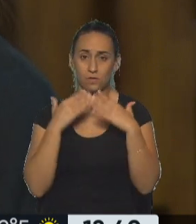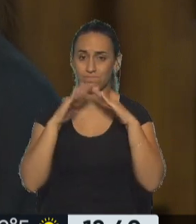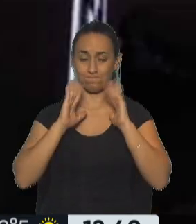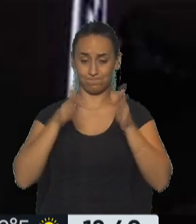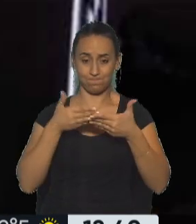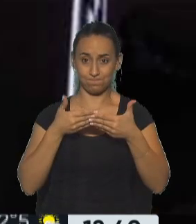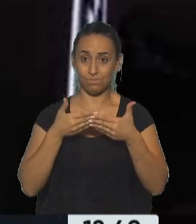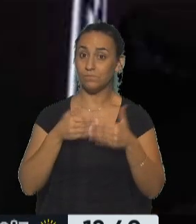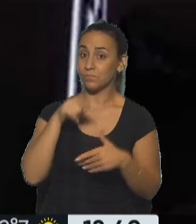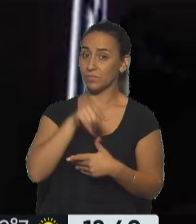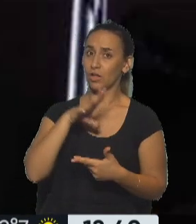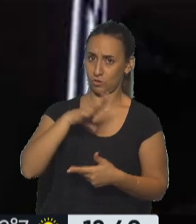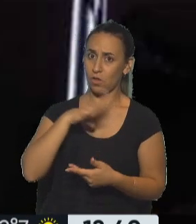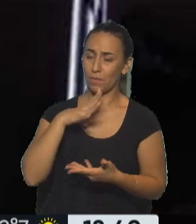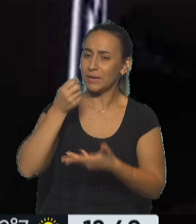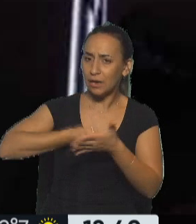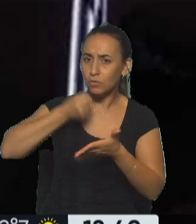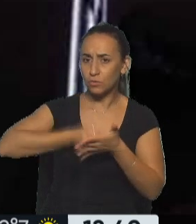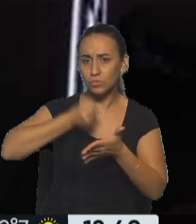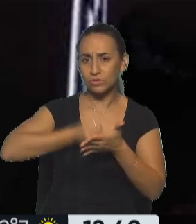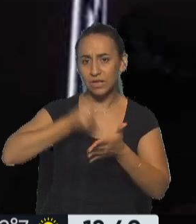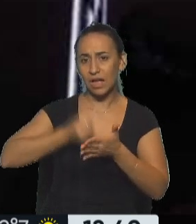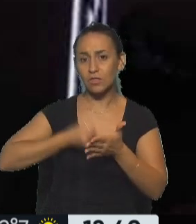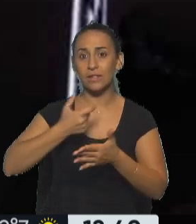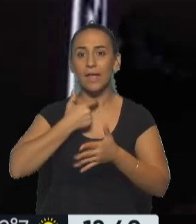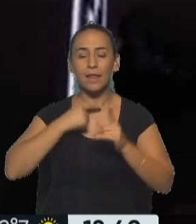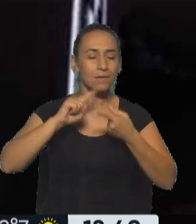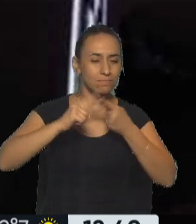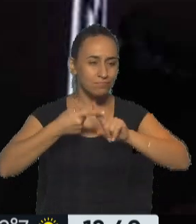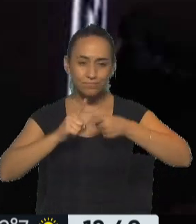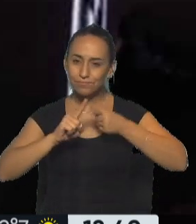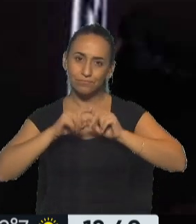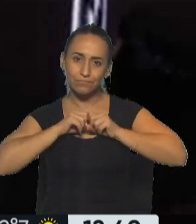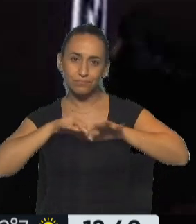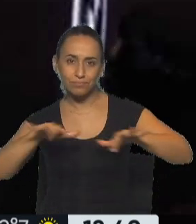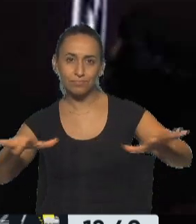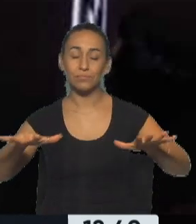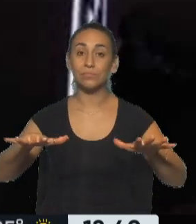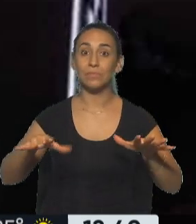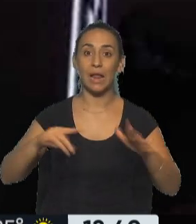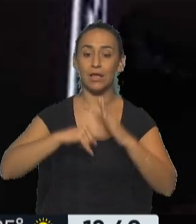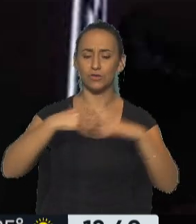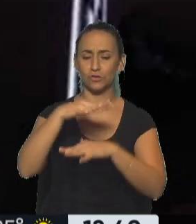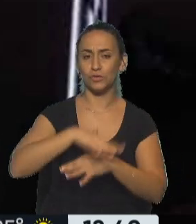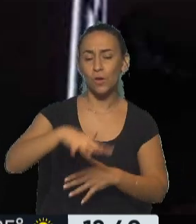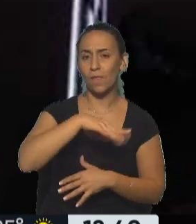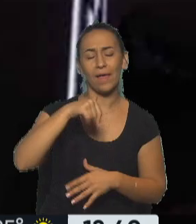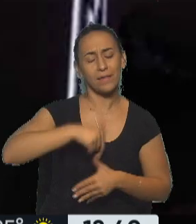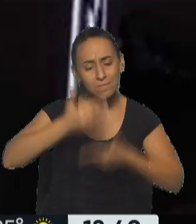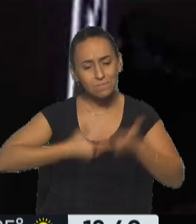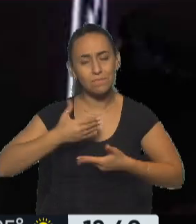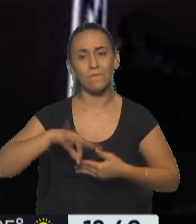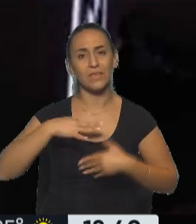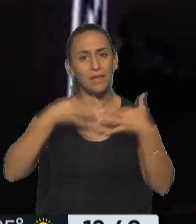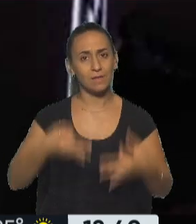ella estaba todavía activando y tratando de tejer las redes para que en su ciudad las cosas sean mejores digamos para tener una vida